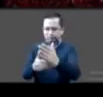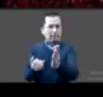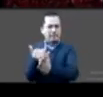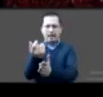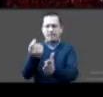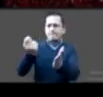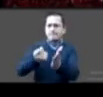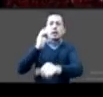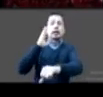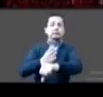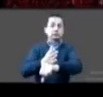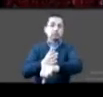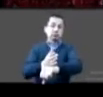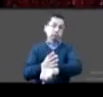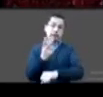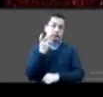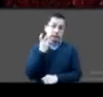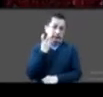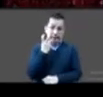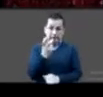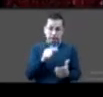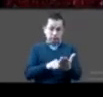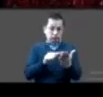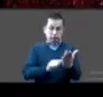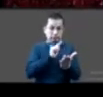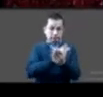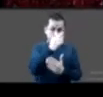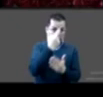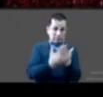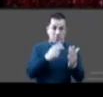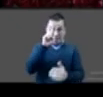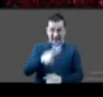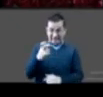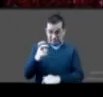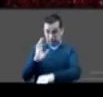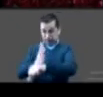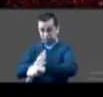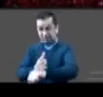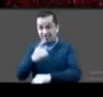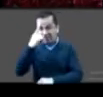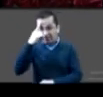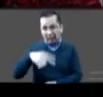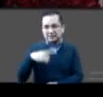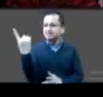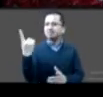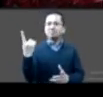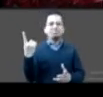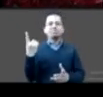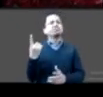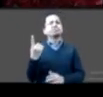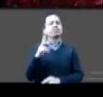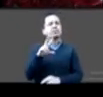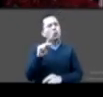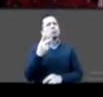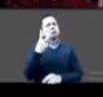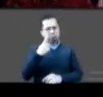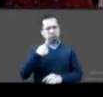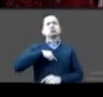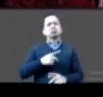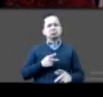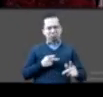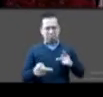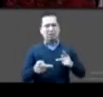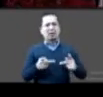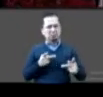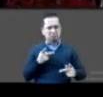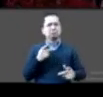este tipo de delitos. No, insisto, no es tan fácil, ¿no? Pero nos estamos preparando para eso, ¿no? Y